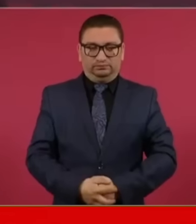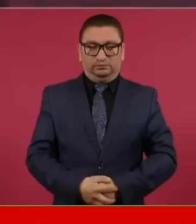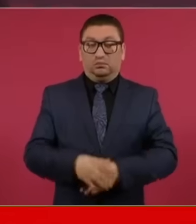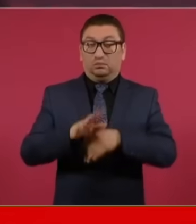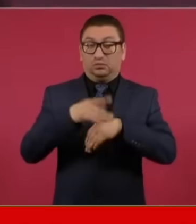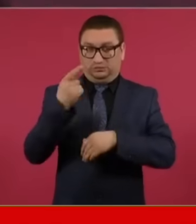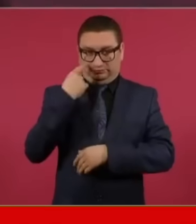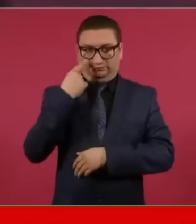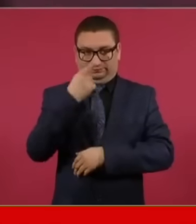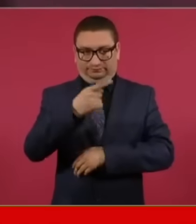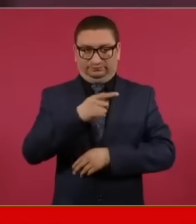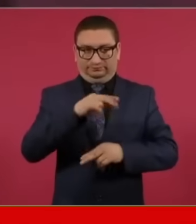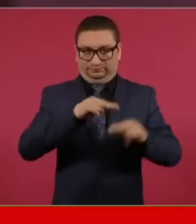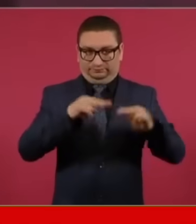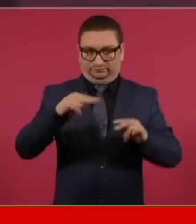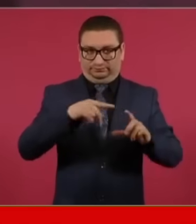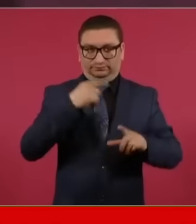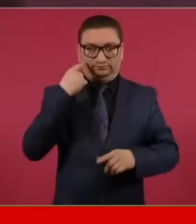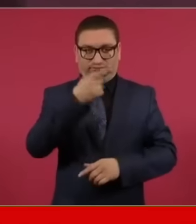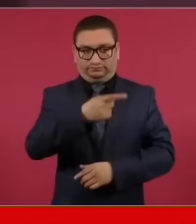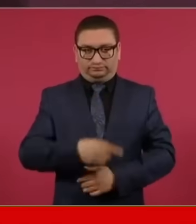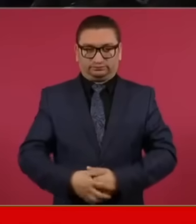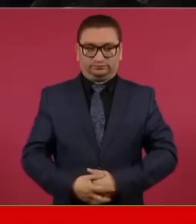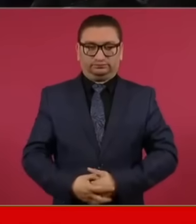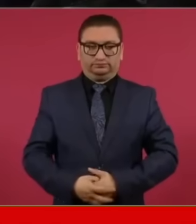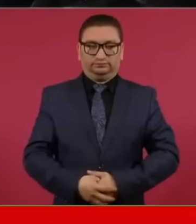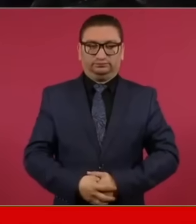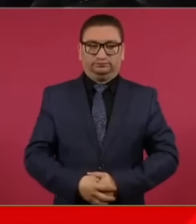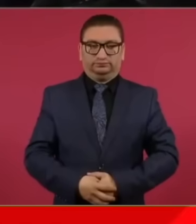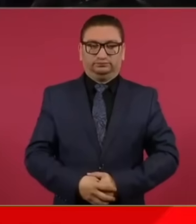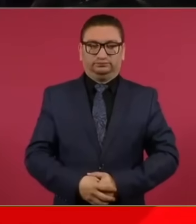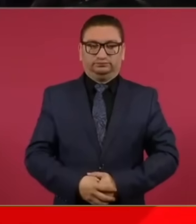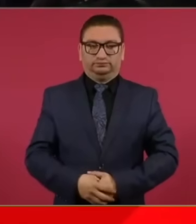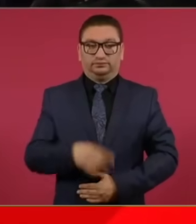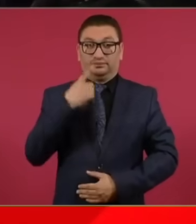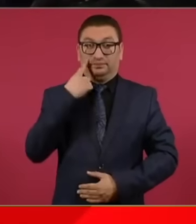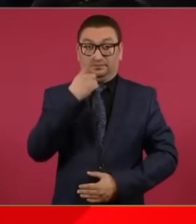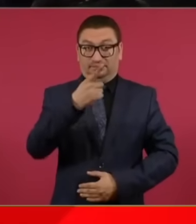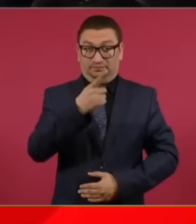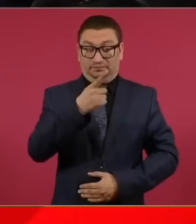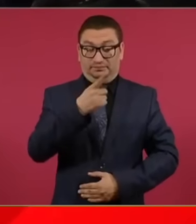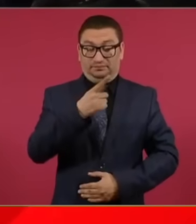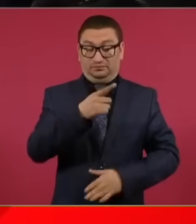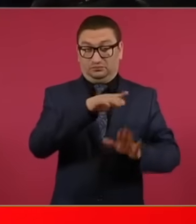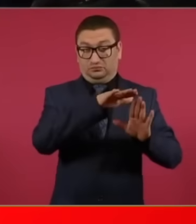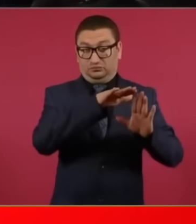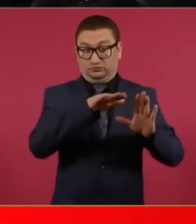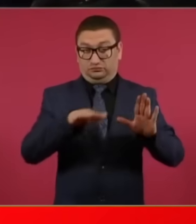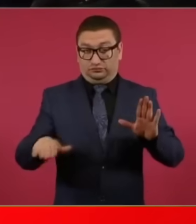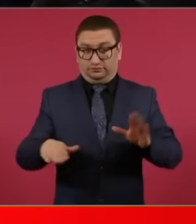porque van a ver la tendencia. Mire cómo iba.